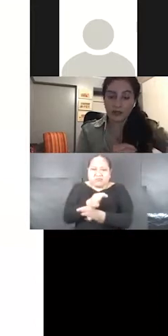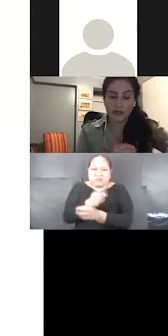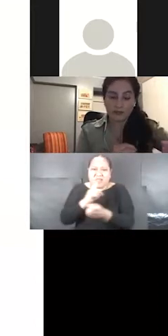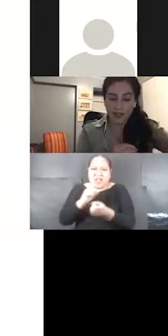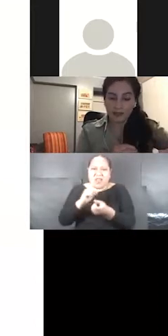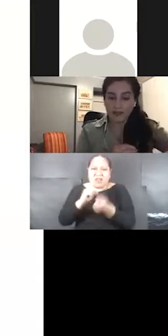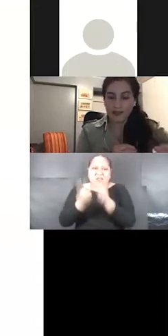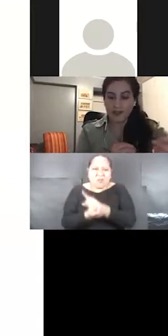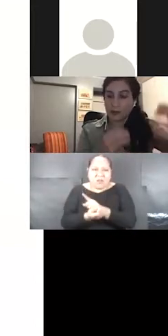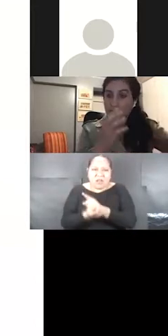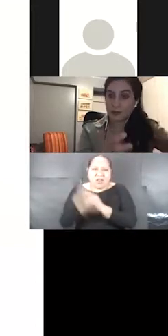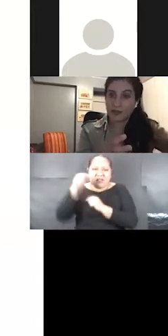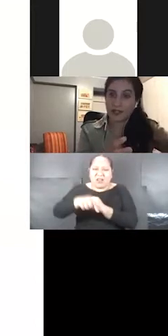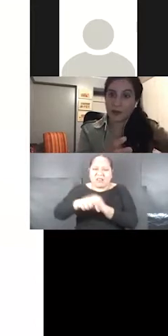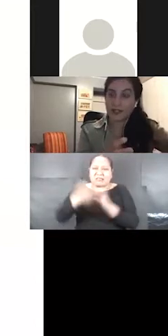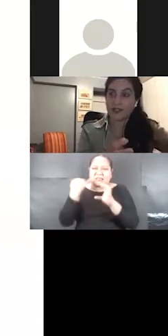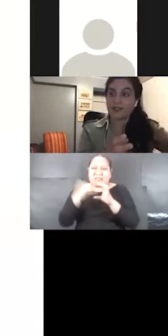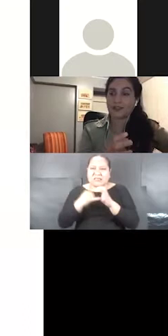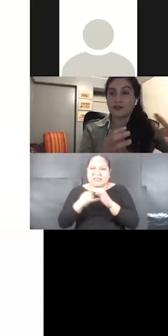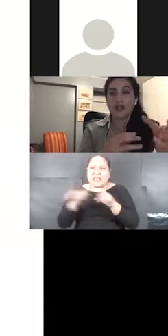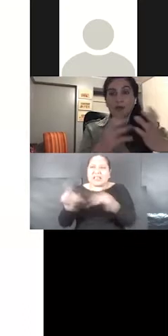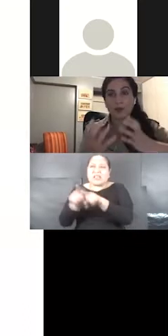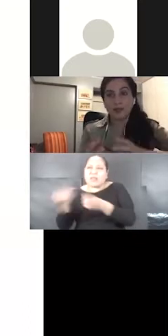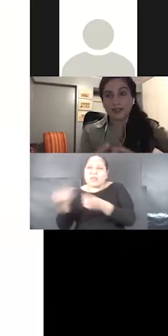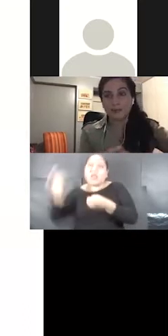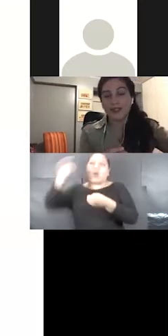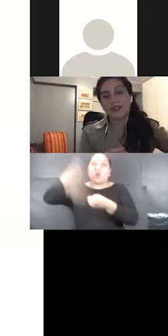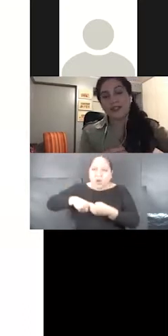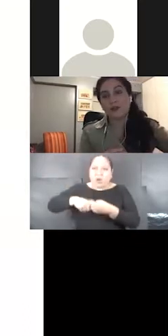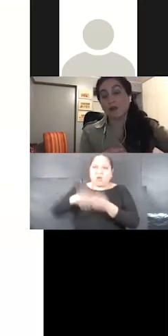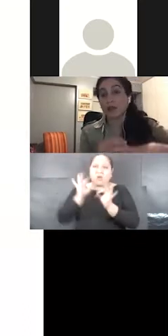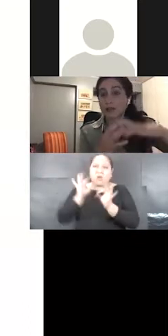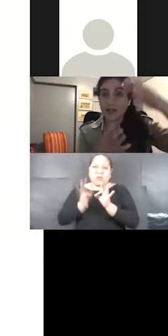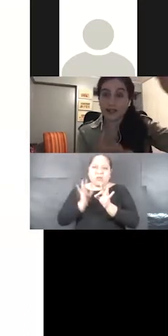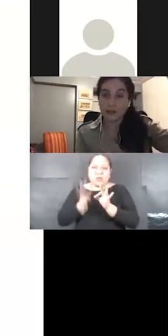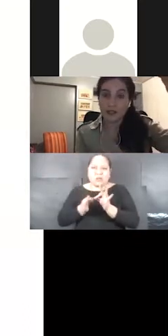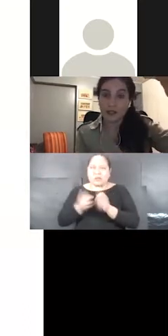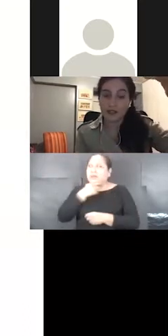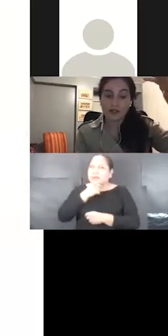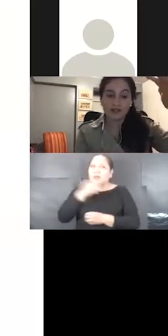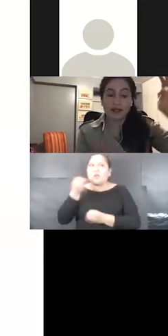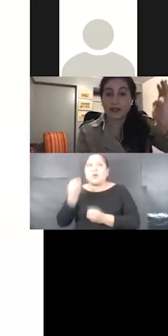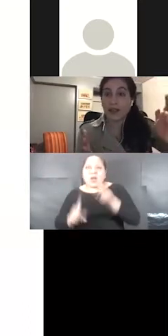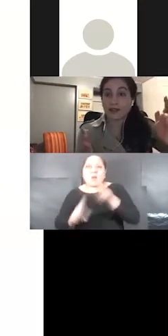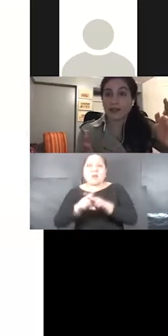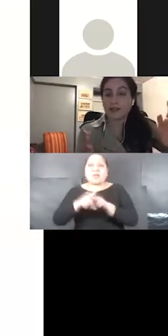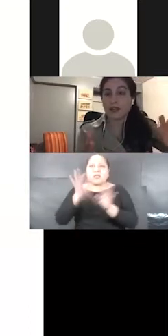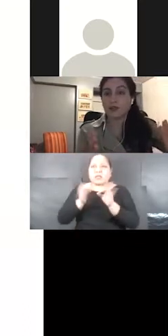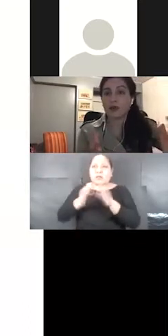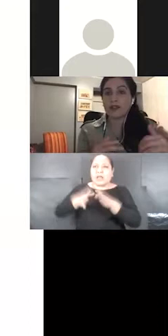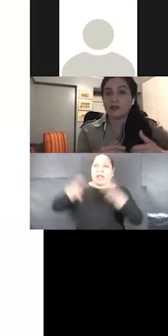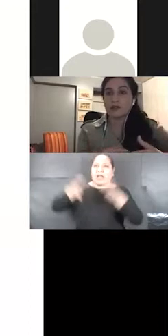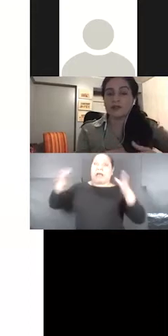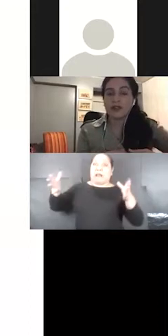incluir también a un intérprete de lengua de señas? Entonces las preguntas también han sido otras: ¿por qué sale el intérprete tan grande en